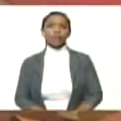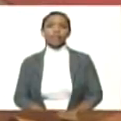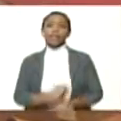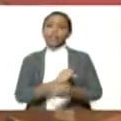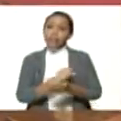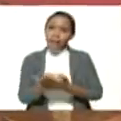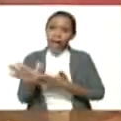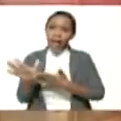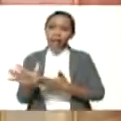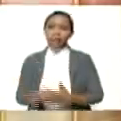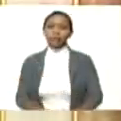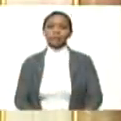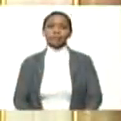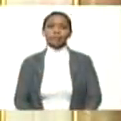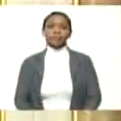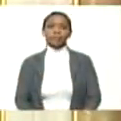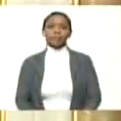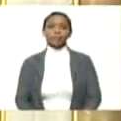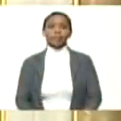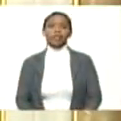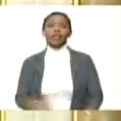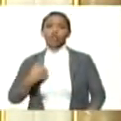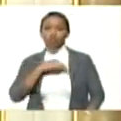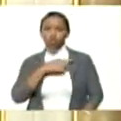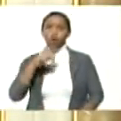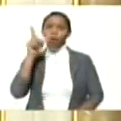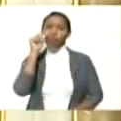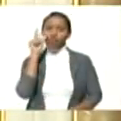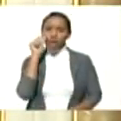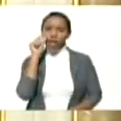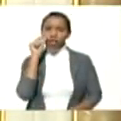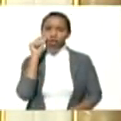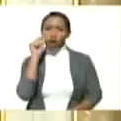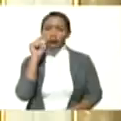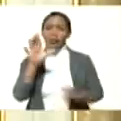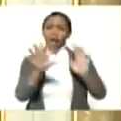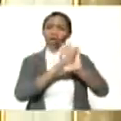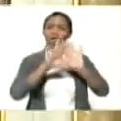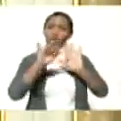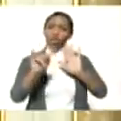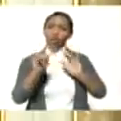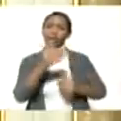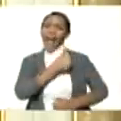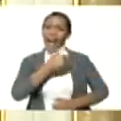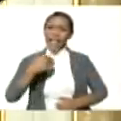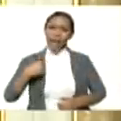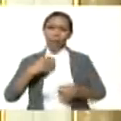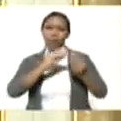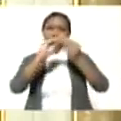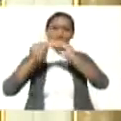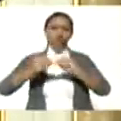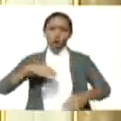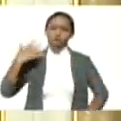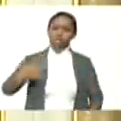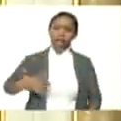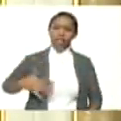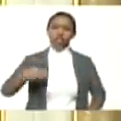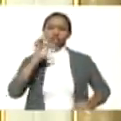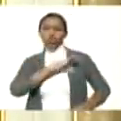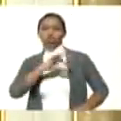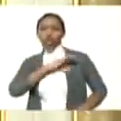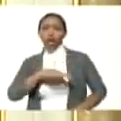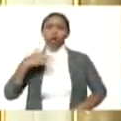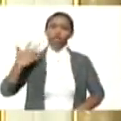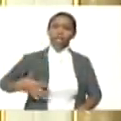gratuita. Éramos los muchachos en la constituyente que queríamos restituir los derechos sociales, los